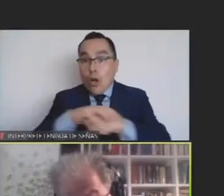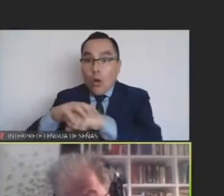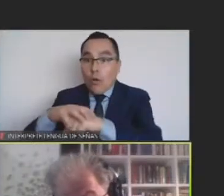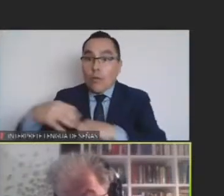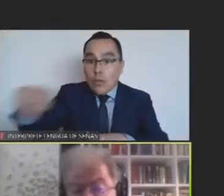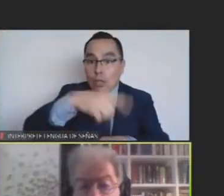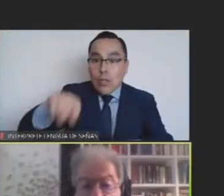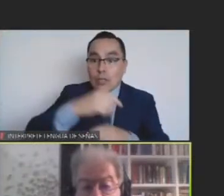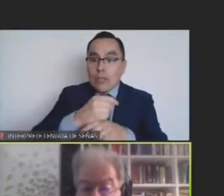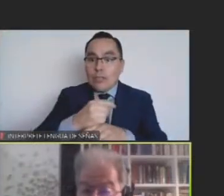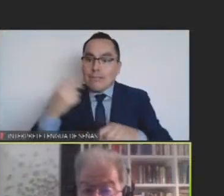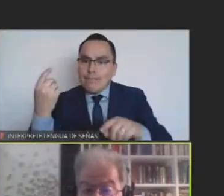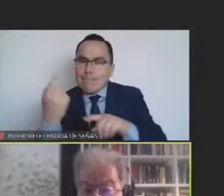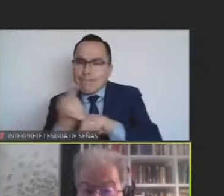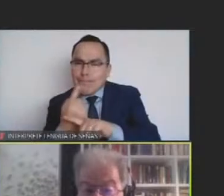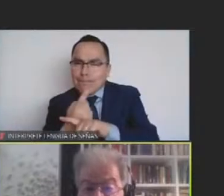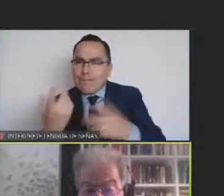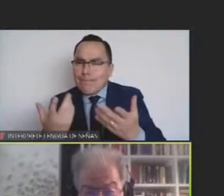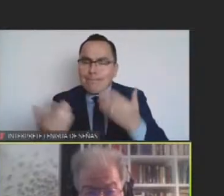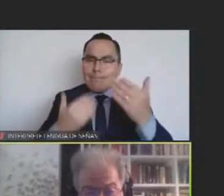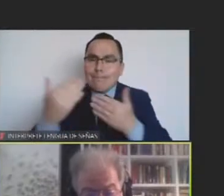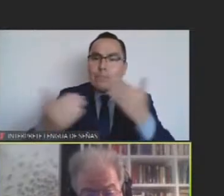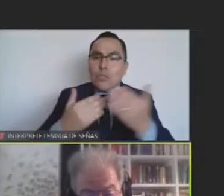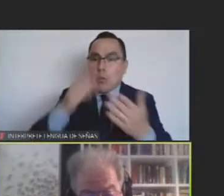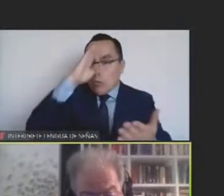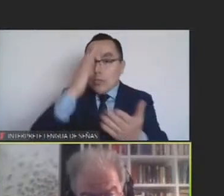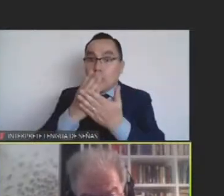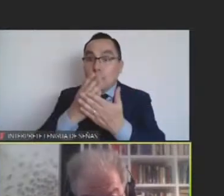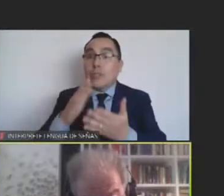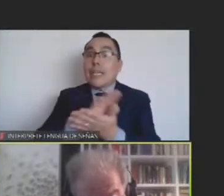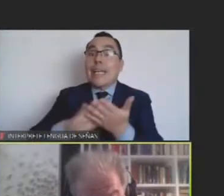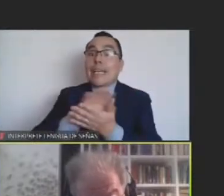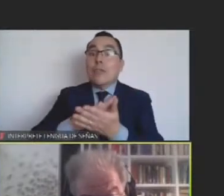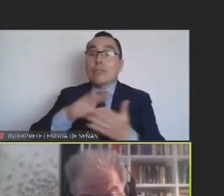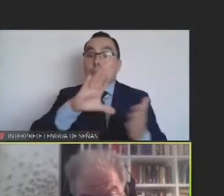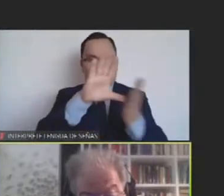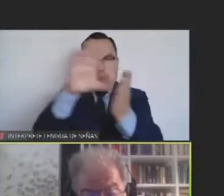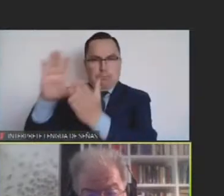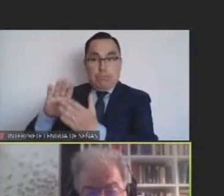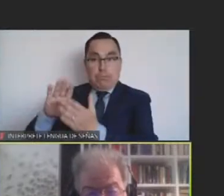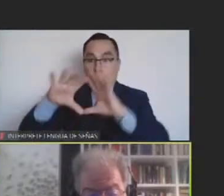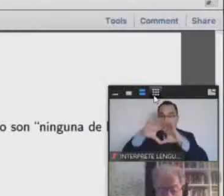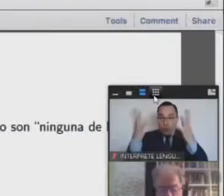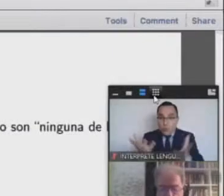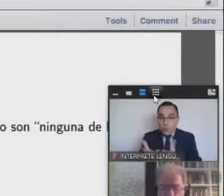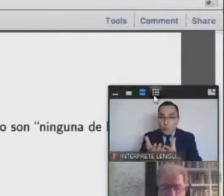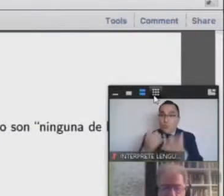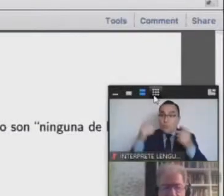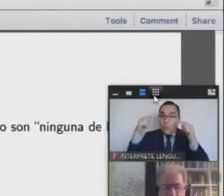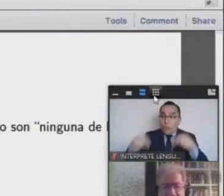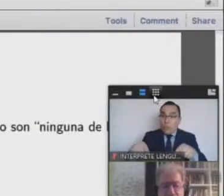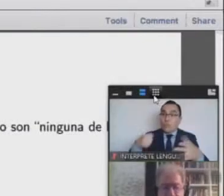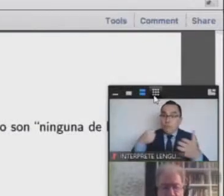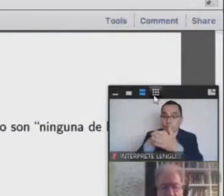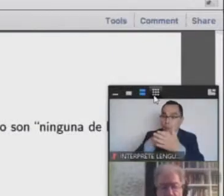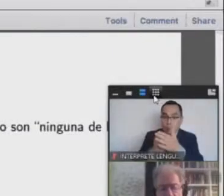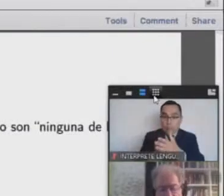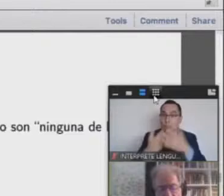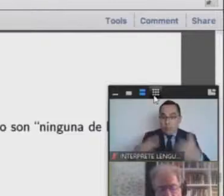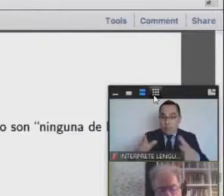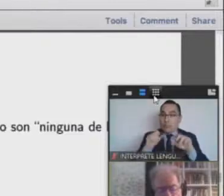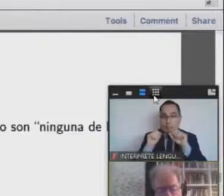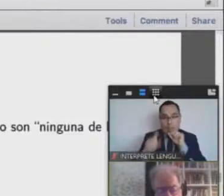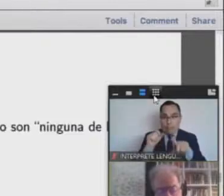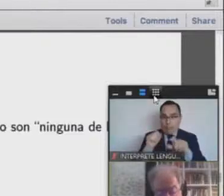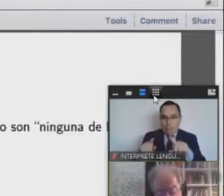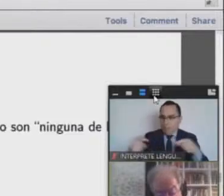sus clientes y remuneraciones recibidas, como se hace, por ejemplo, en varios países. Y finalmente, hay todo un tema que es debatido. Yo estoy por el